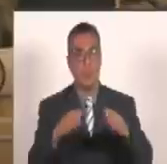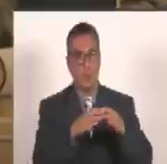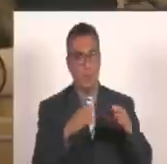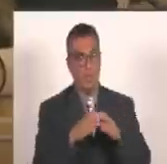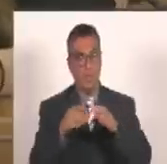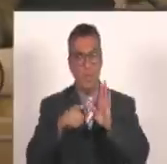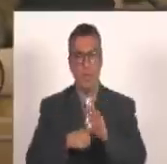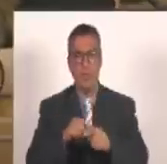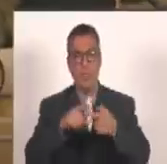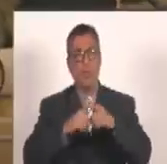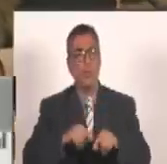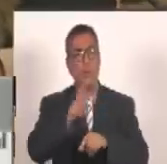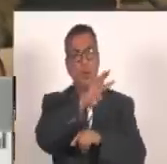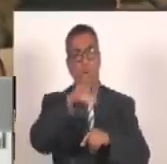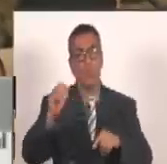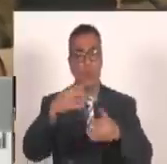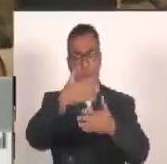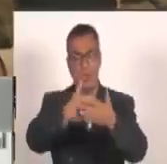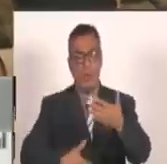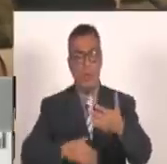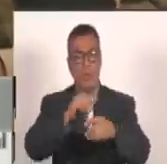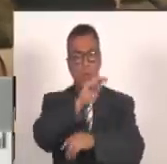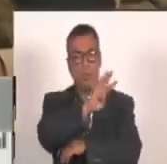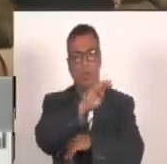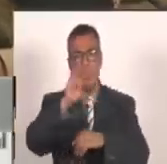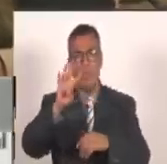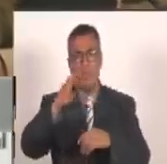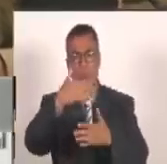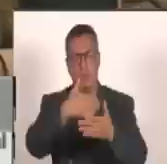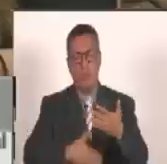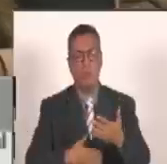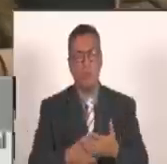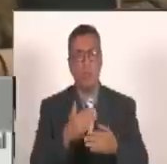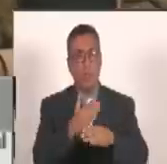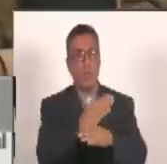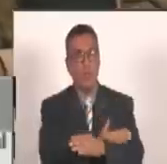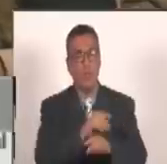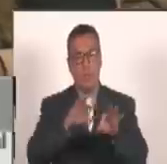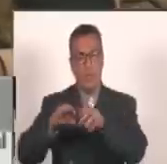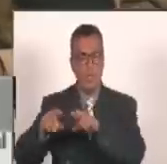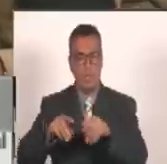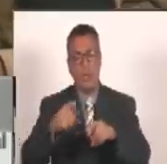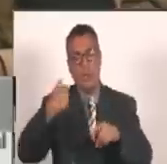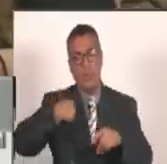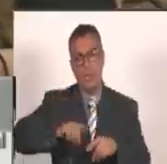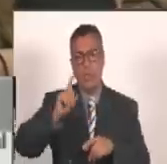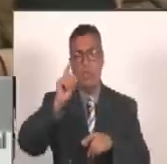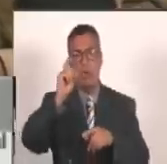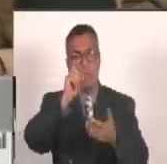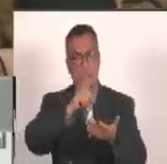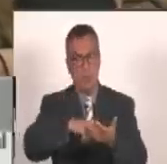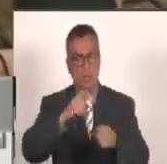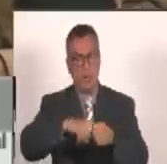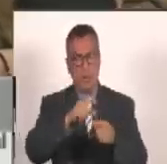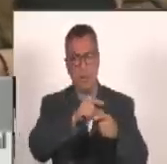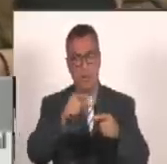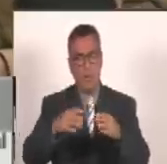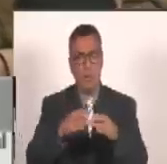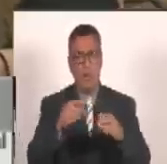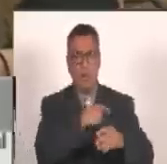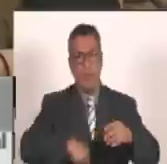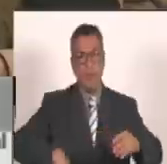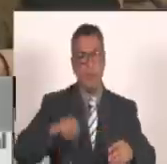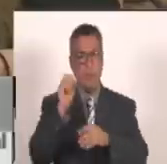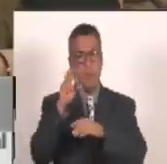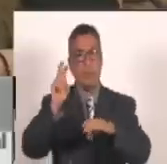Sesión ordinaria número 40, acta número 44. Previo anuncio de Secretaría de la existencia del quórum reglamentario, el presidente